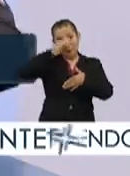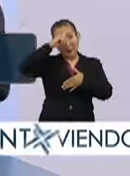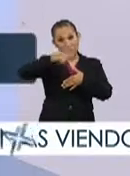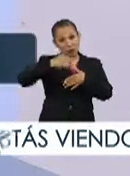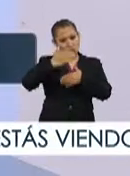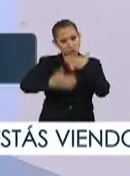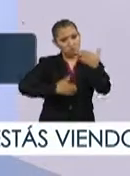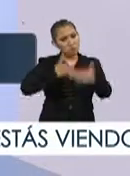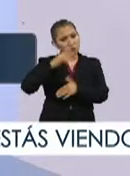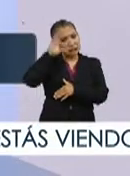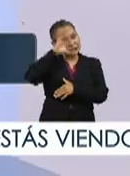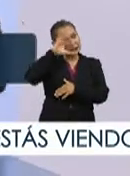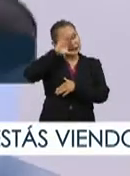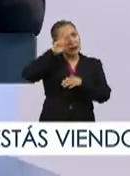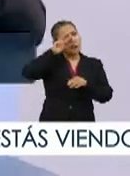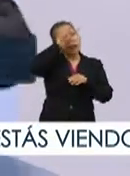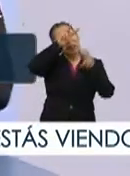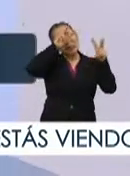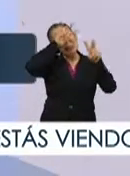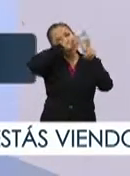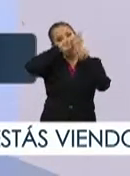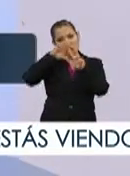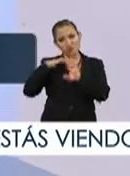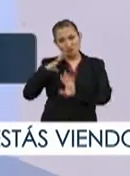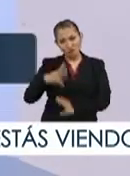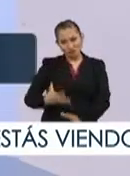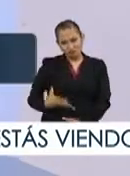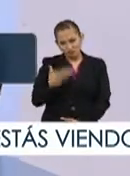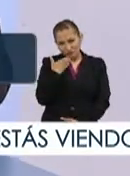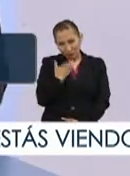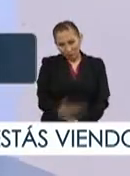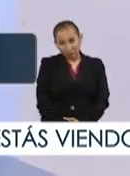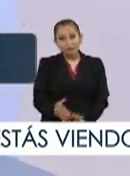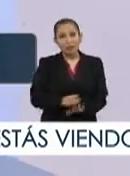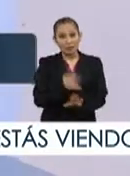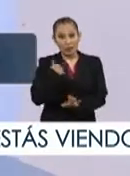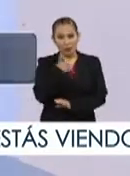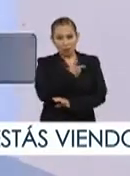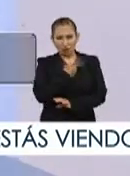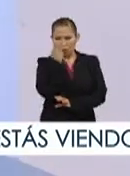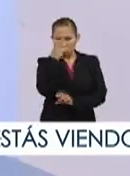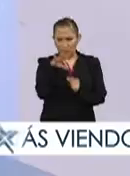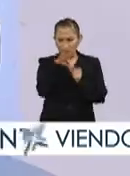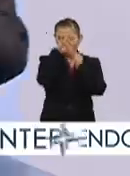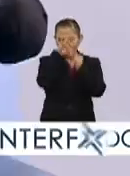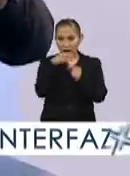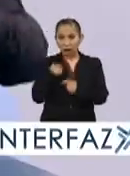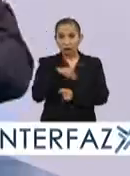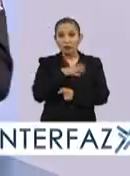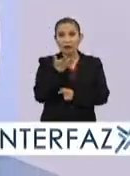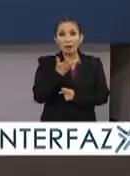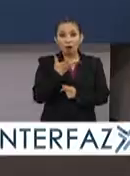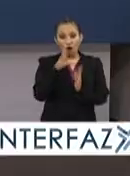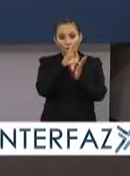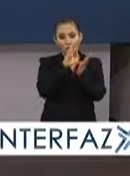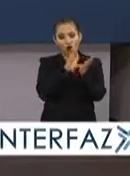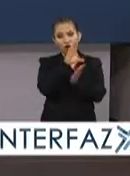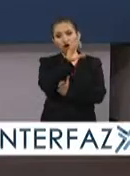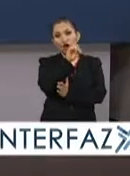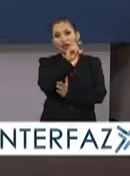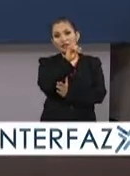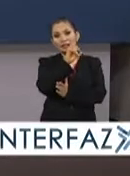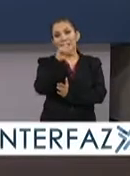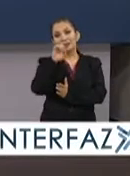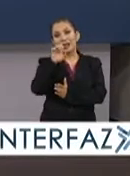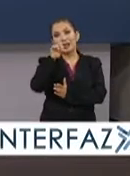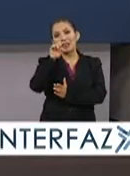gran desarrollo en la ciencia astronómica. Esto nos llena mucho de orgullo. Claro. Sobre todo me gustaría apuntar que tenemos un códice, el Códice de